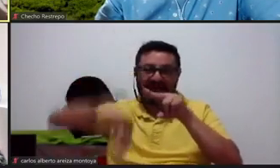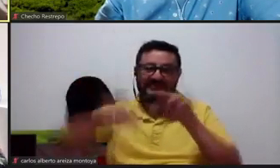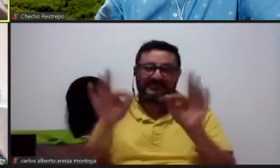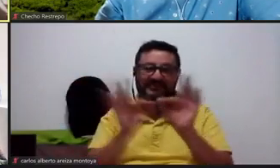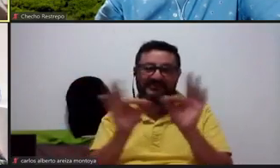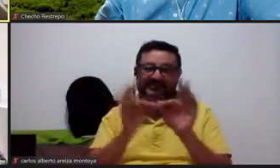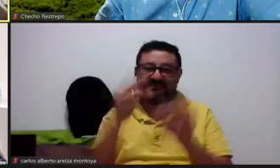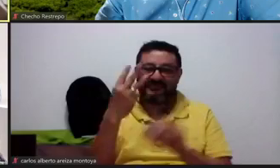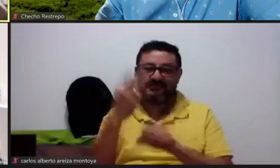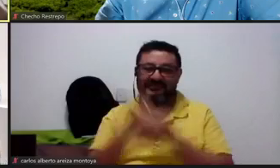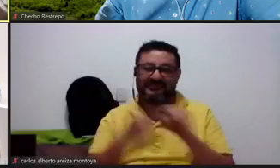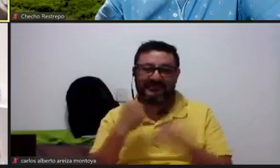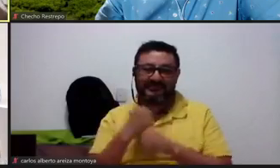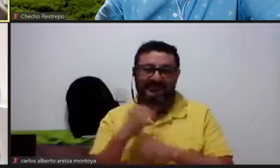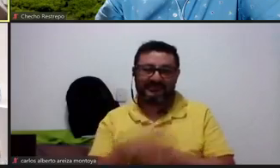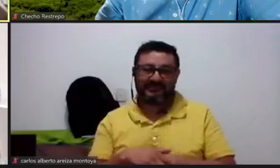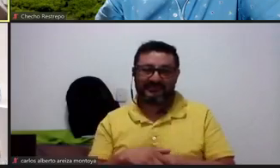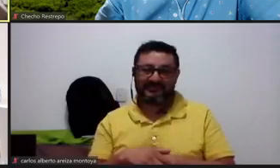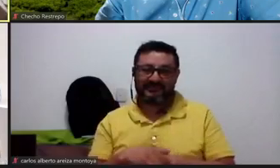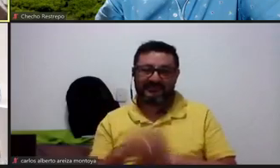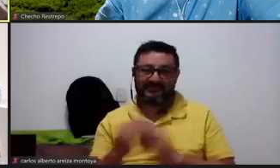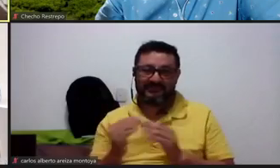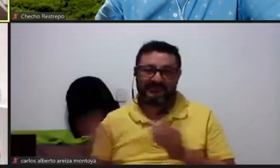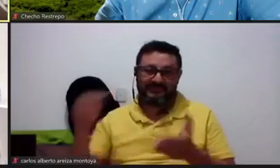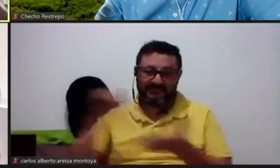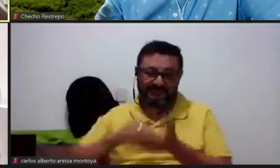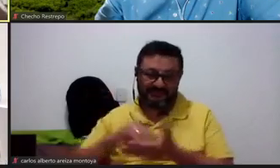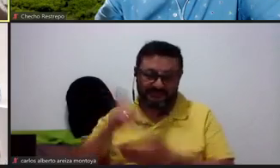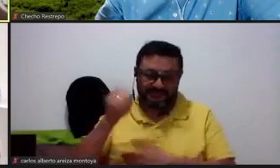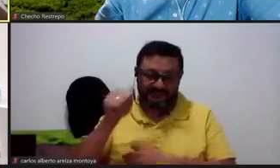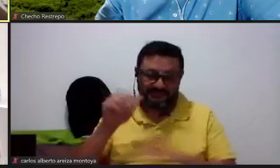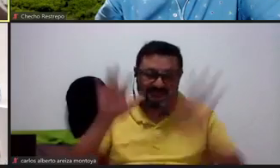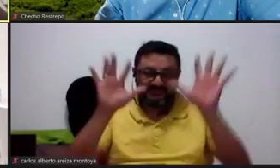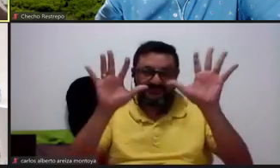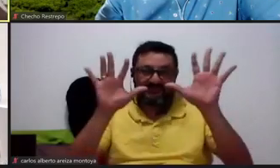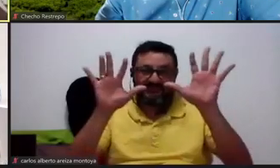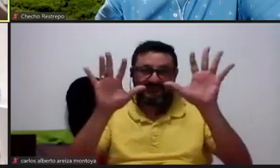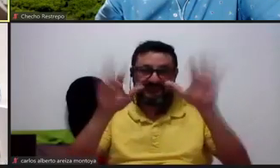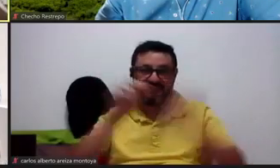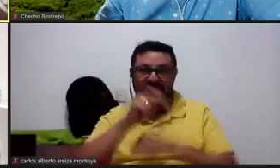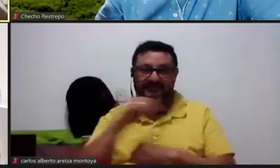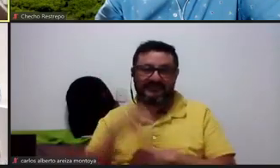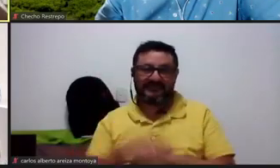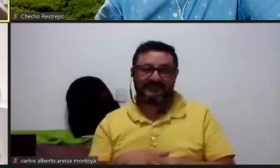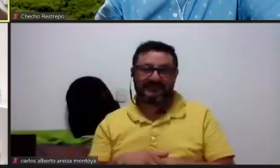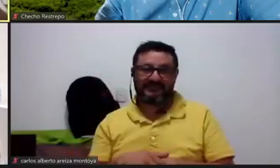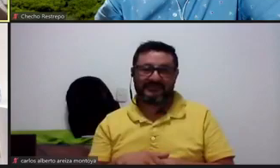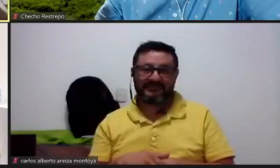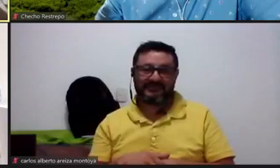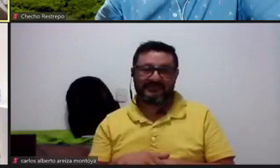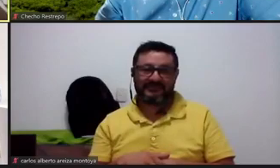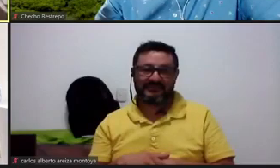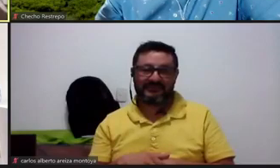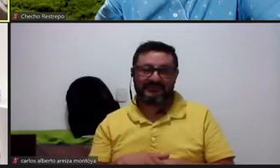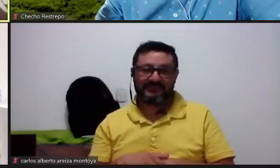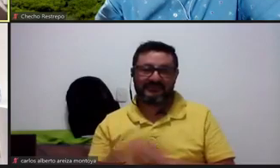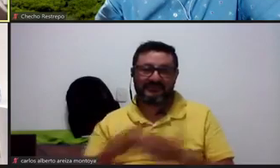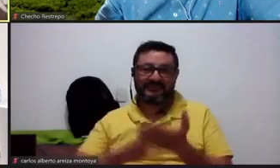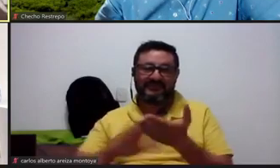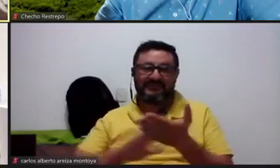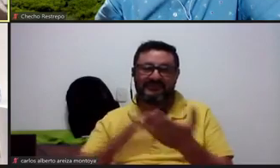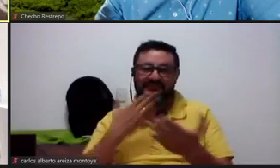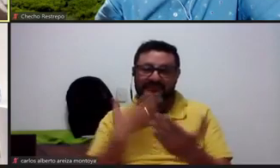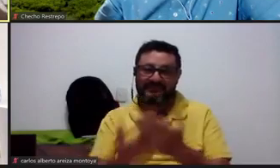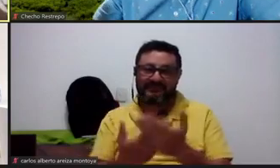Y hace poquito me volví a subir a 10 metros, pero una de las cosas que le agradezco a la cuarentena es que yo estoy estrenando hombros, pues literal, estoy